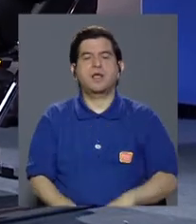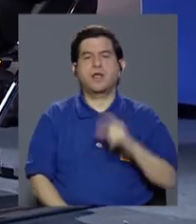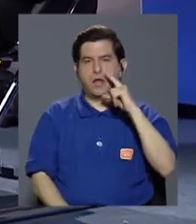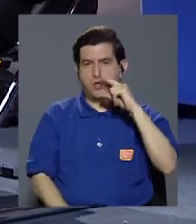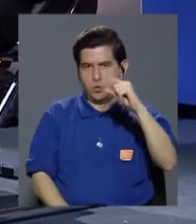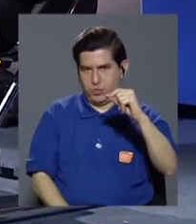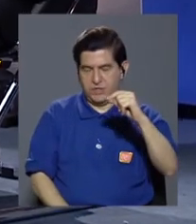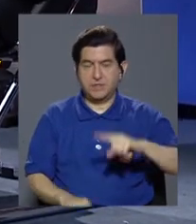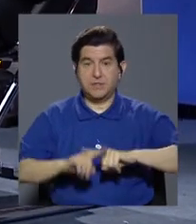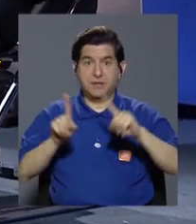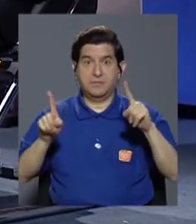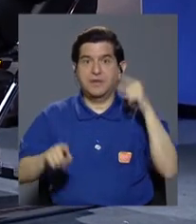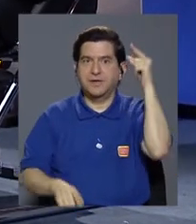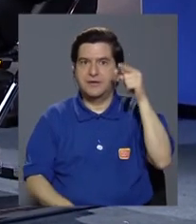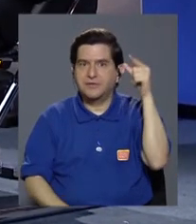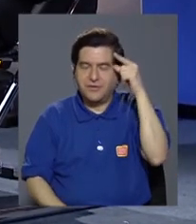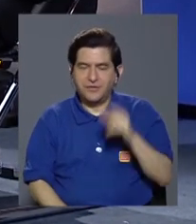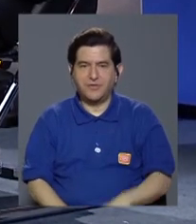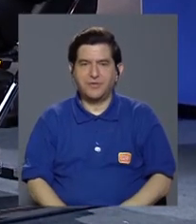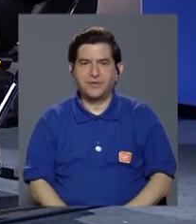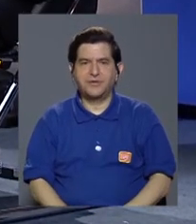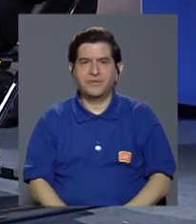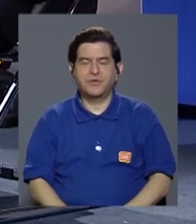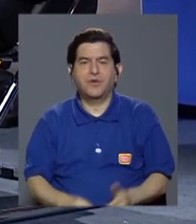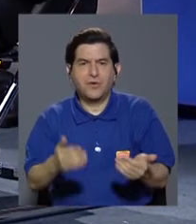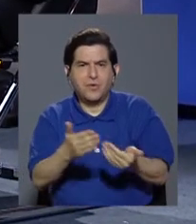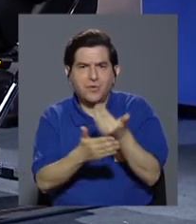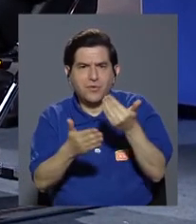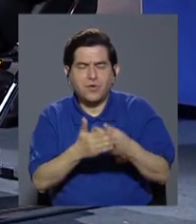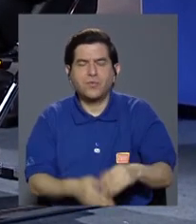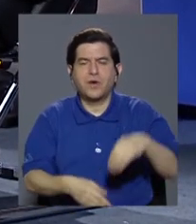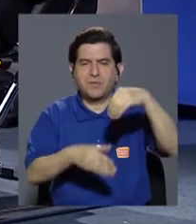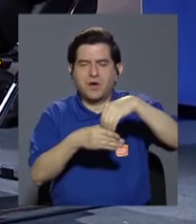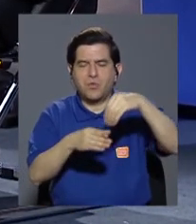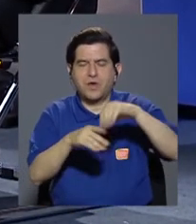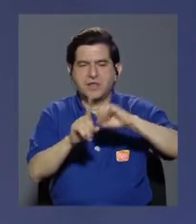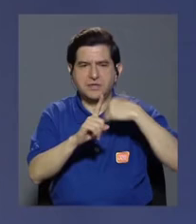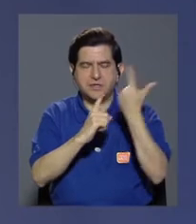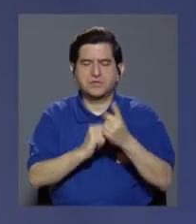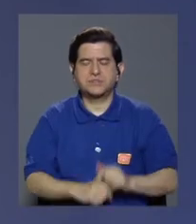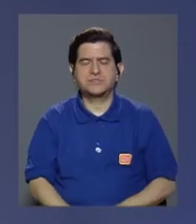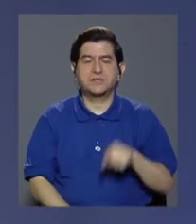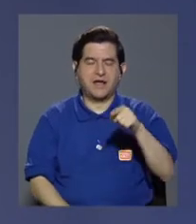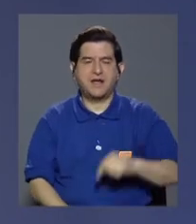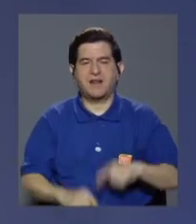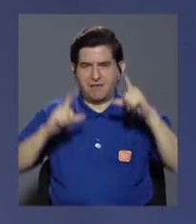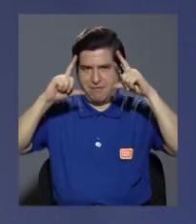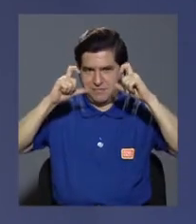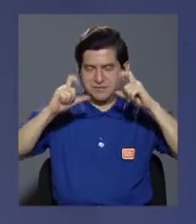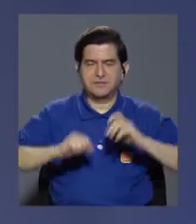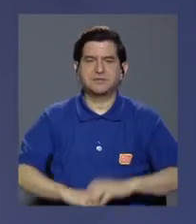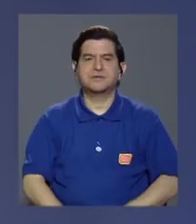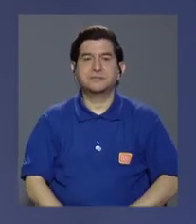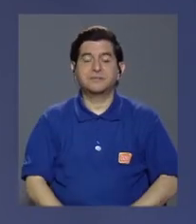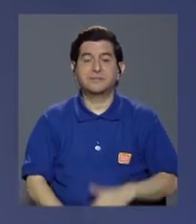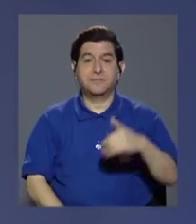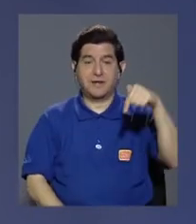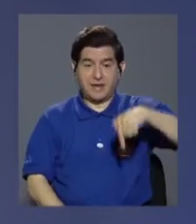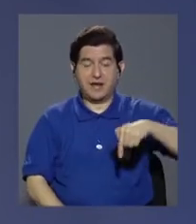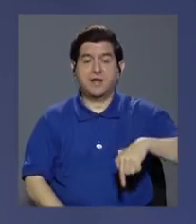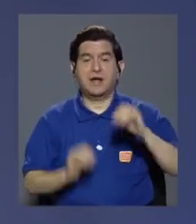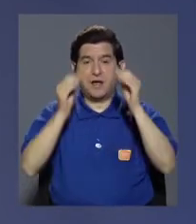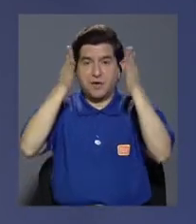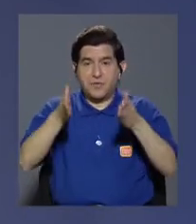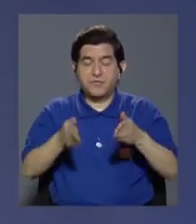por supuesto con nuestra reciente cuenta social en instagram estamos con un resort camilo bernal